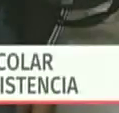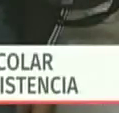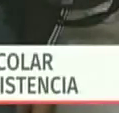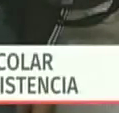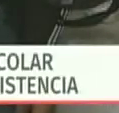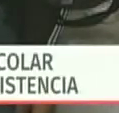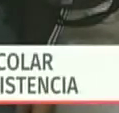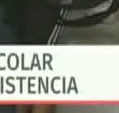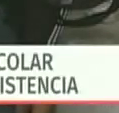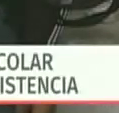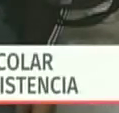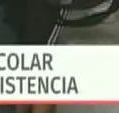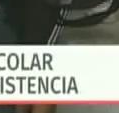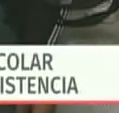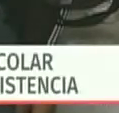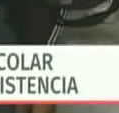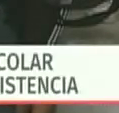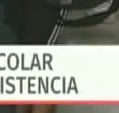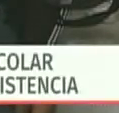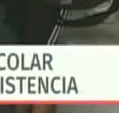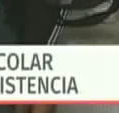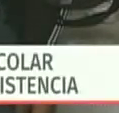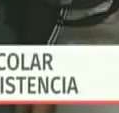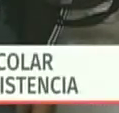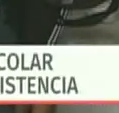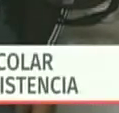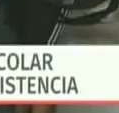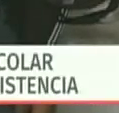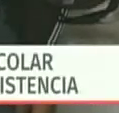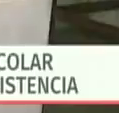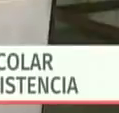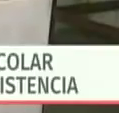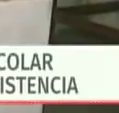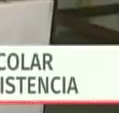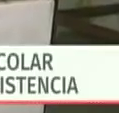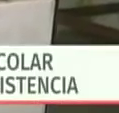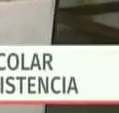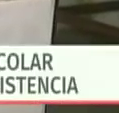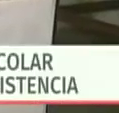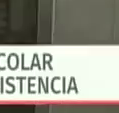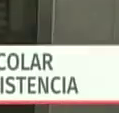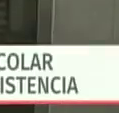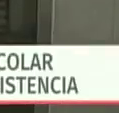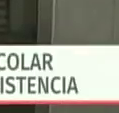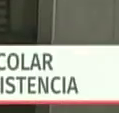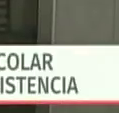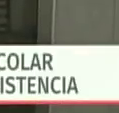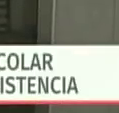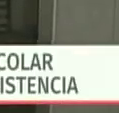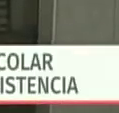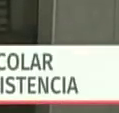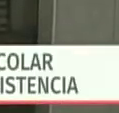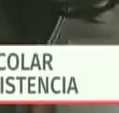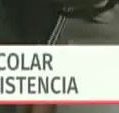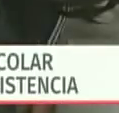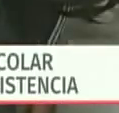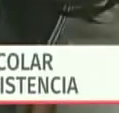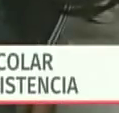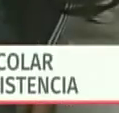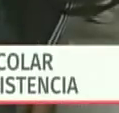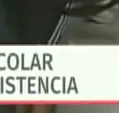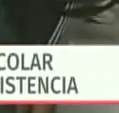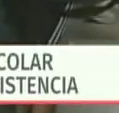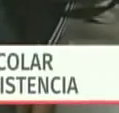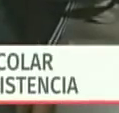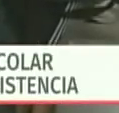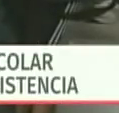nuestras instituciones educativas y que lo conforman los padres y representantes. También están acá con nosotros los cocineros y cocineras de la patria, los compatriotas de la